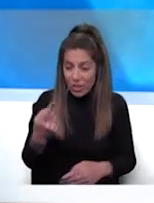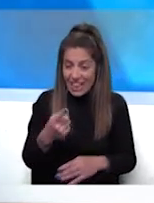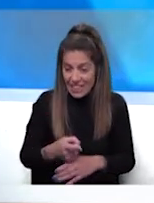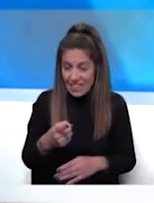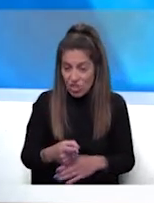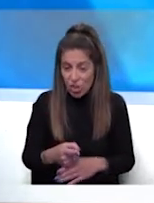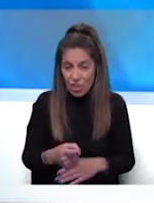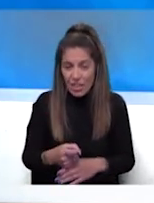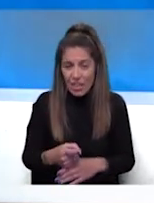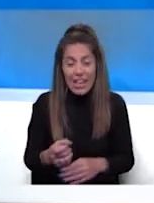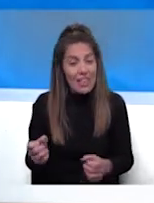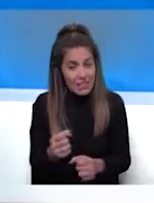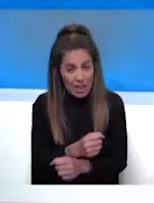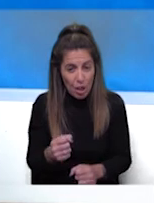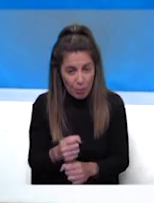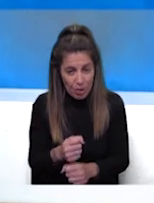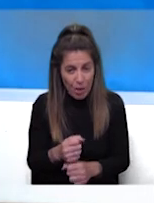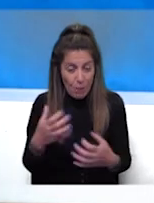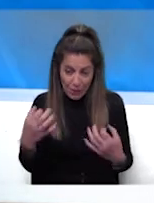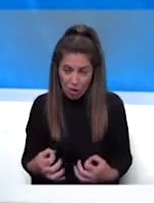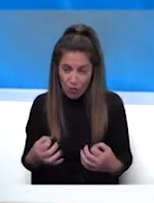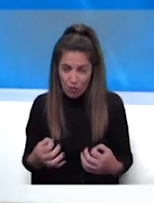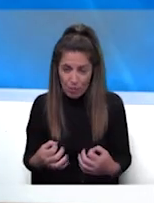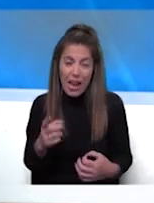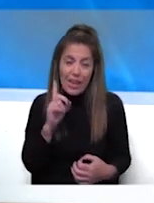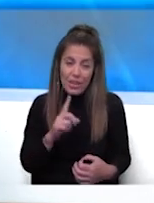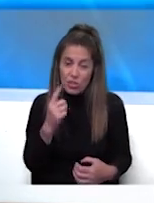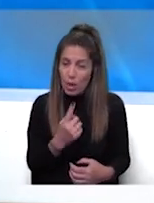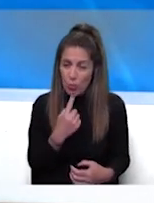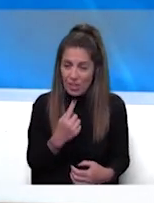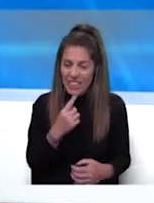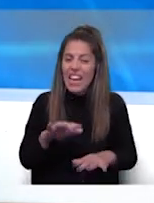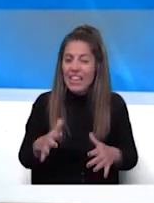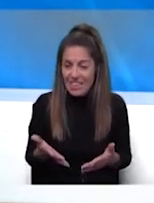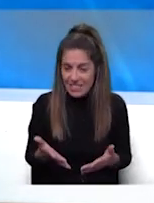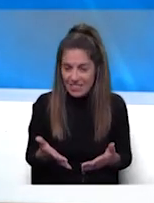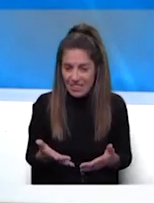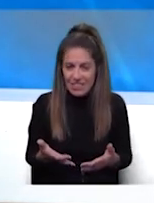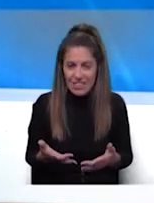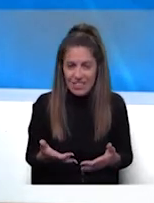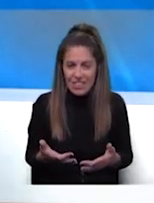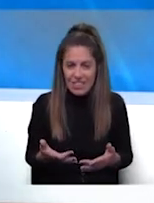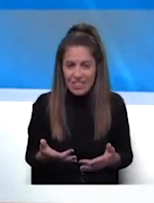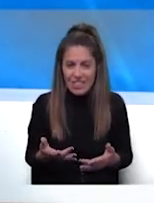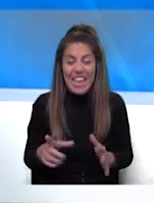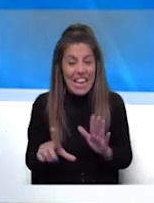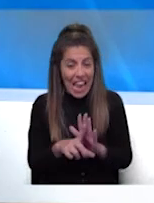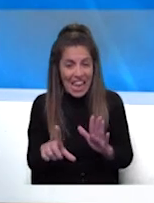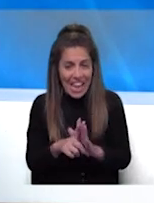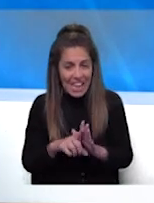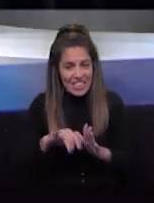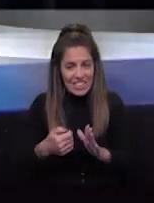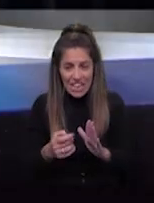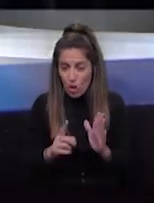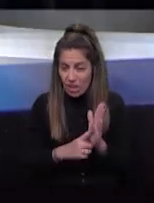la llega a aprobar me confirma la intencionalidad política, que es que la ley, ya no es un